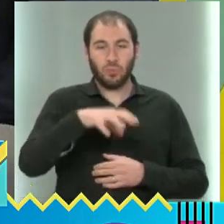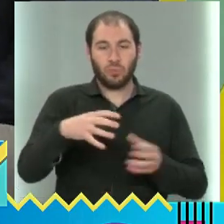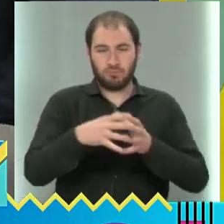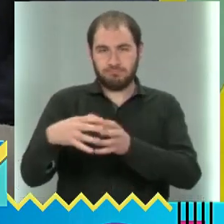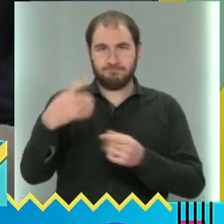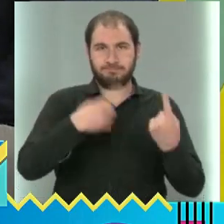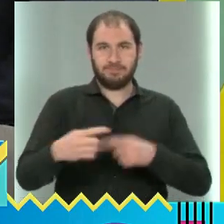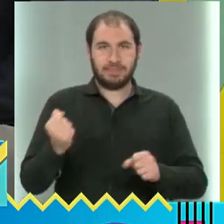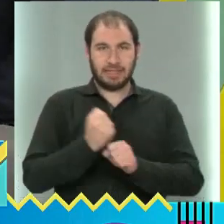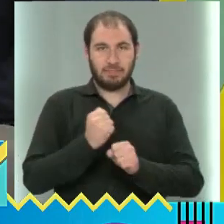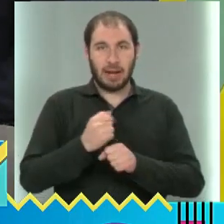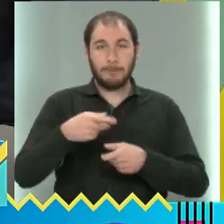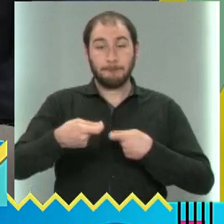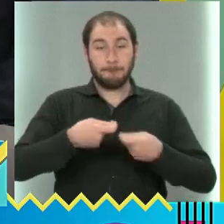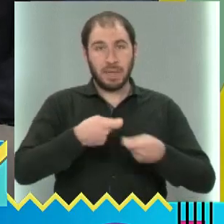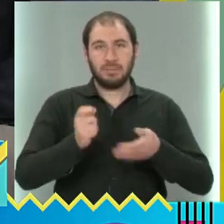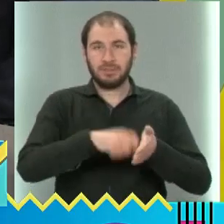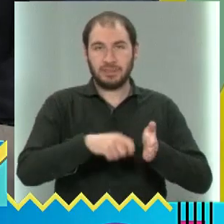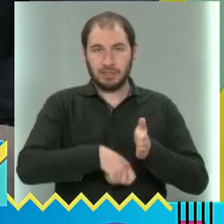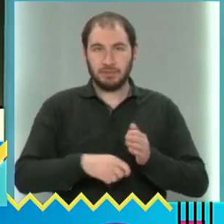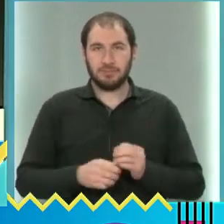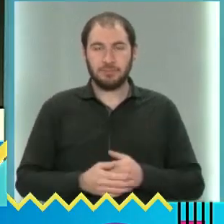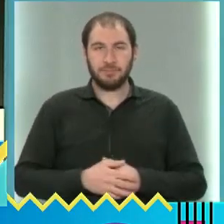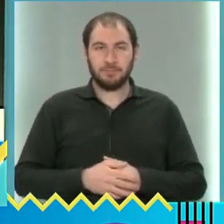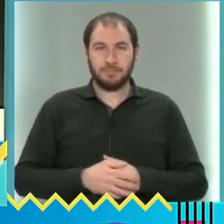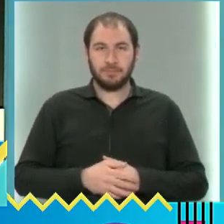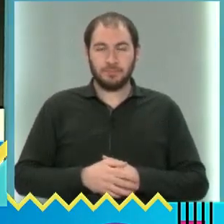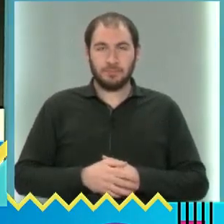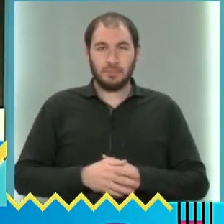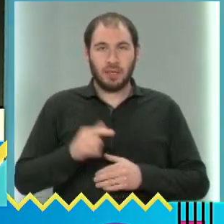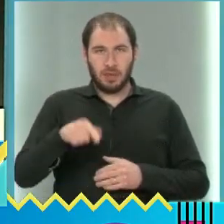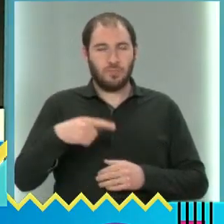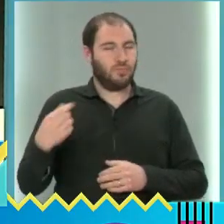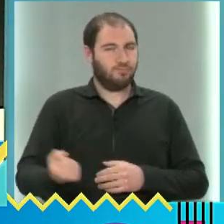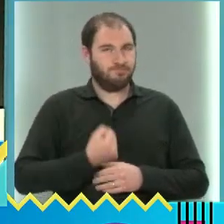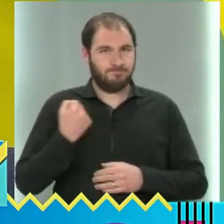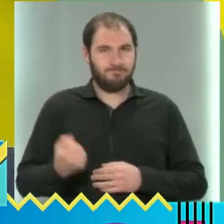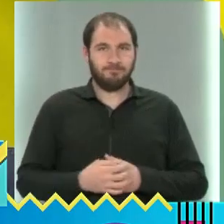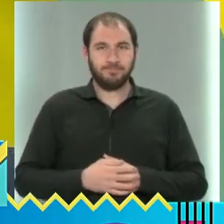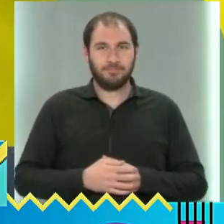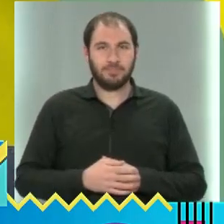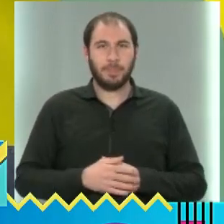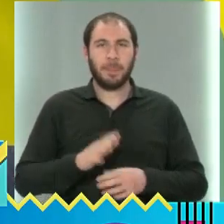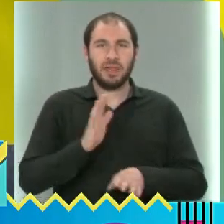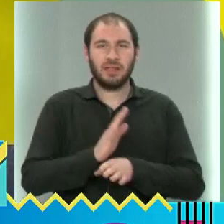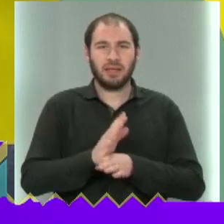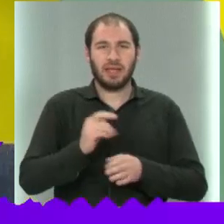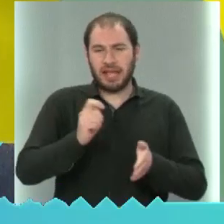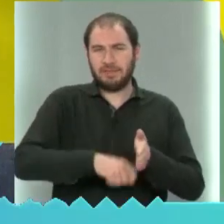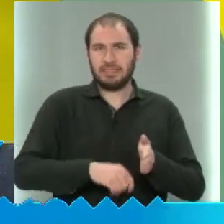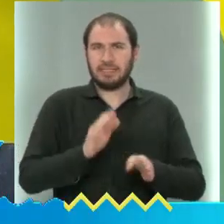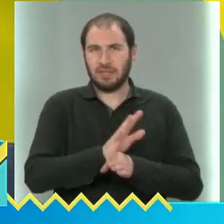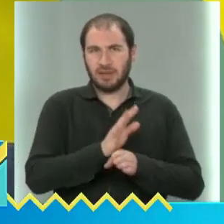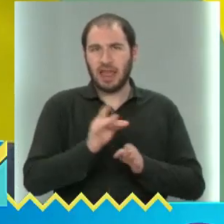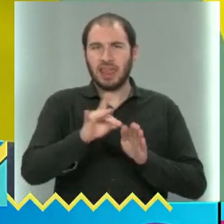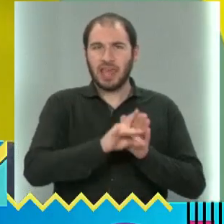organismos tratando de que las pymes se inscriban. Y acá hay un tema que es central. No significa el inscribirse que